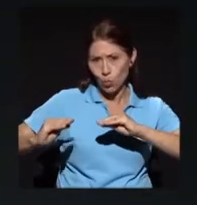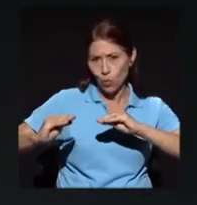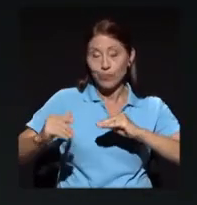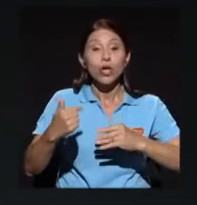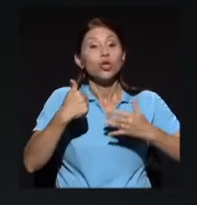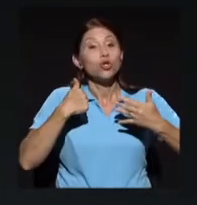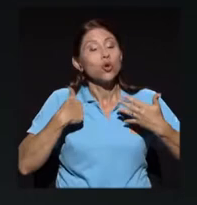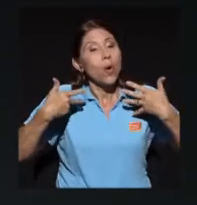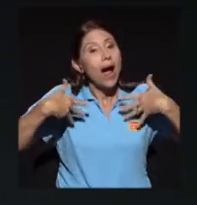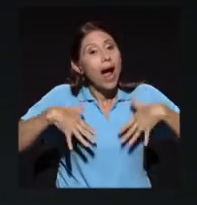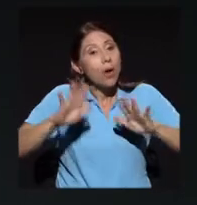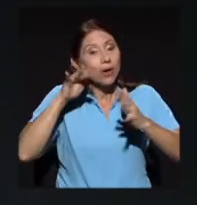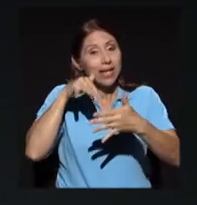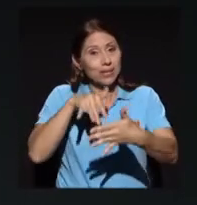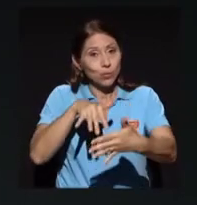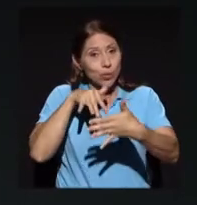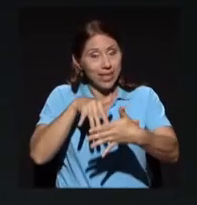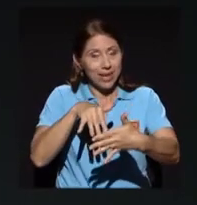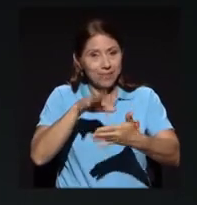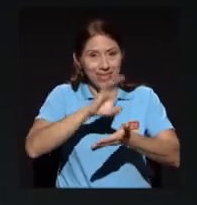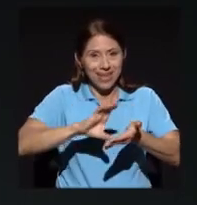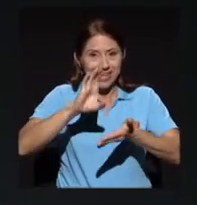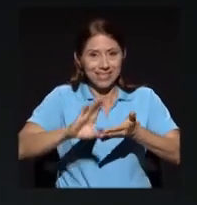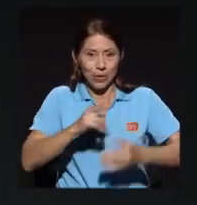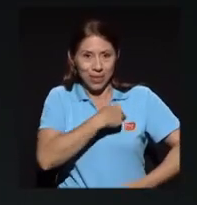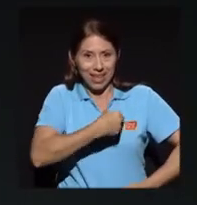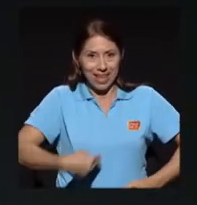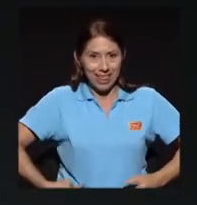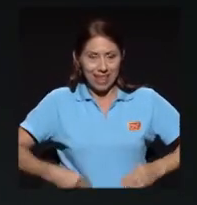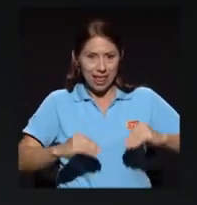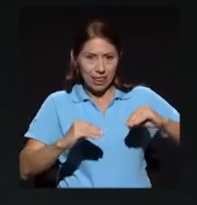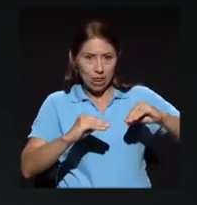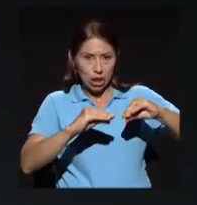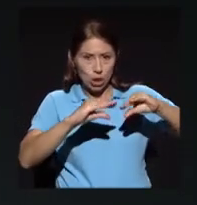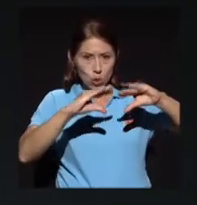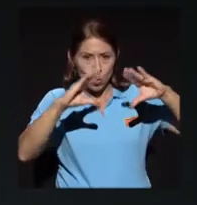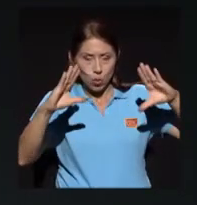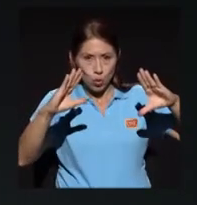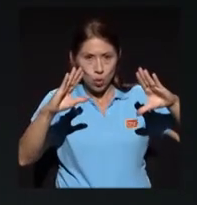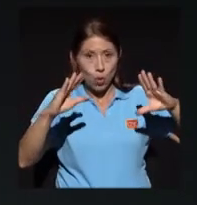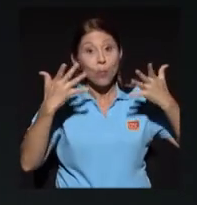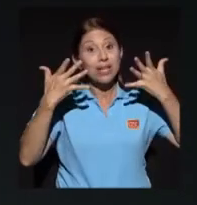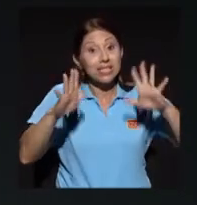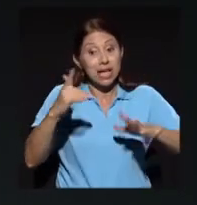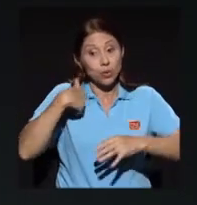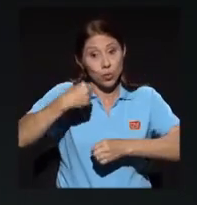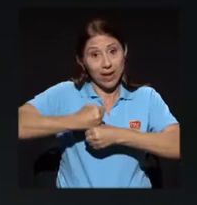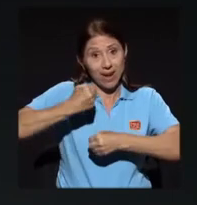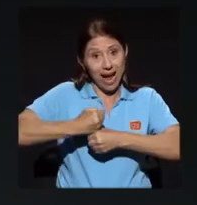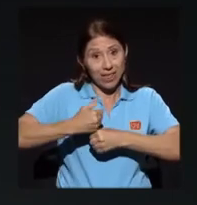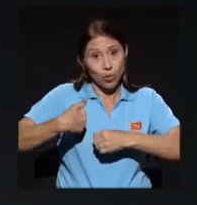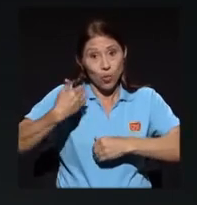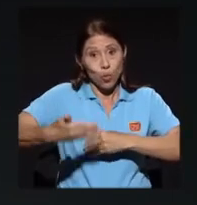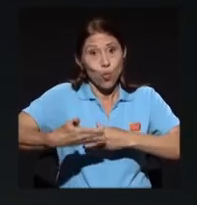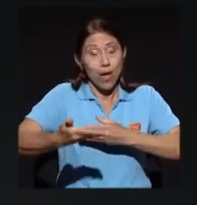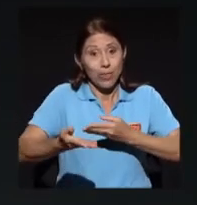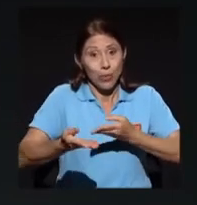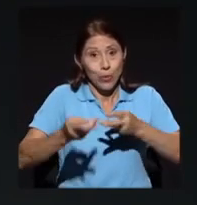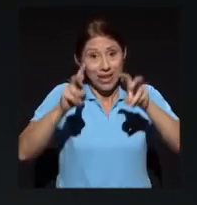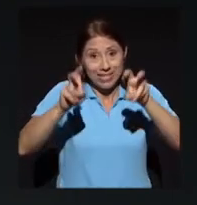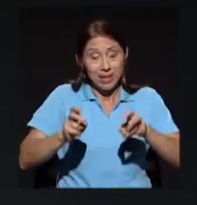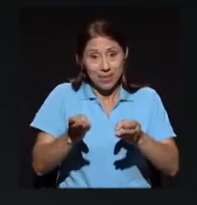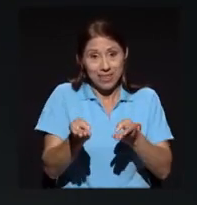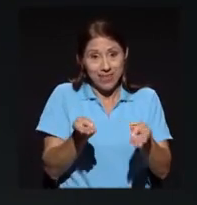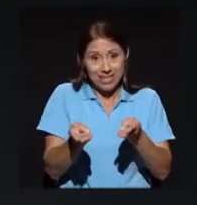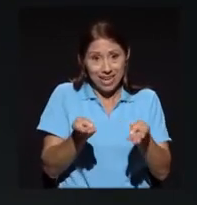Aunque estudié en el Liceo de Heredia diurno, porque ya estaba trabajando cuando vino el examen de bachillerato, yo hice los exámenes